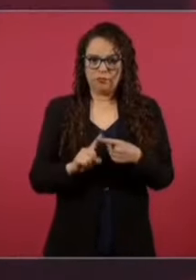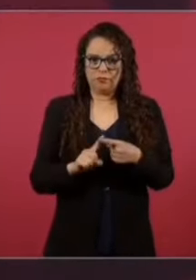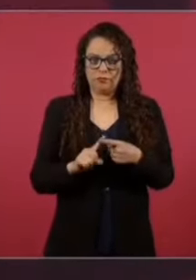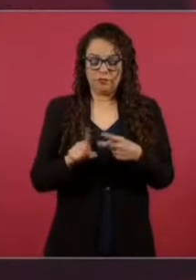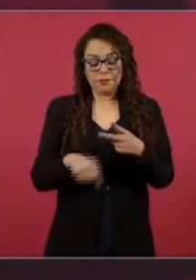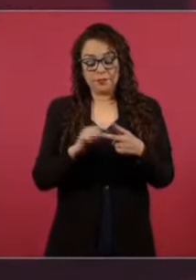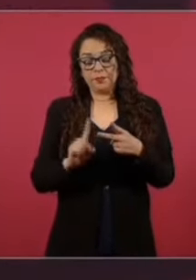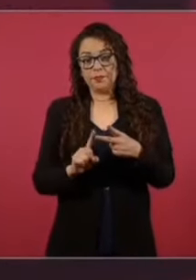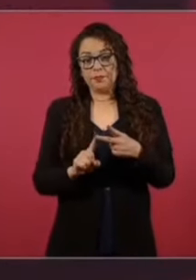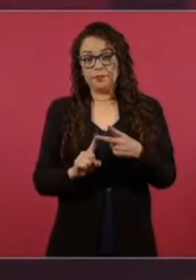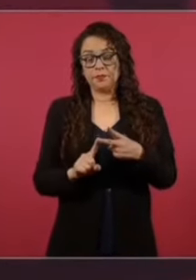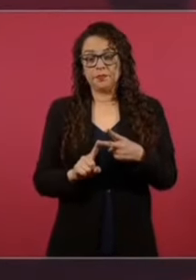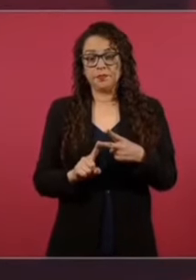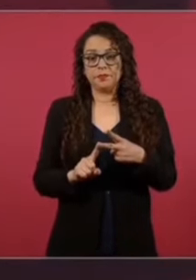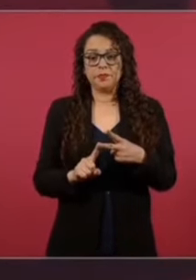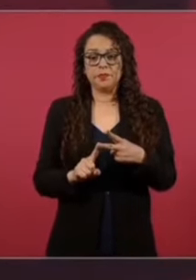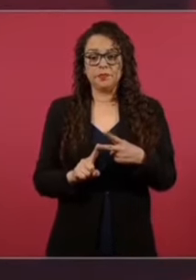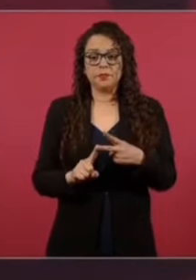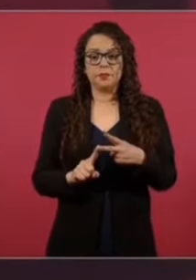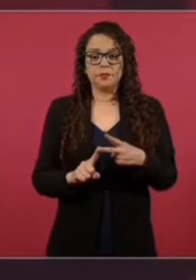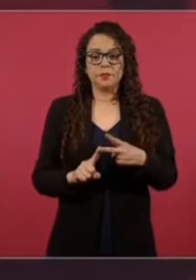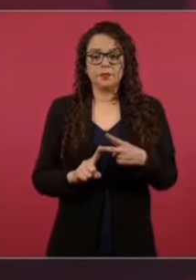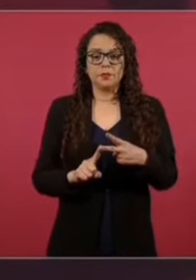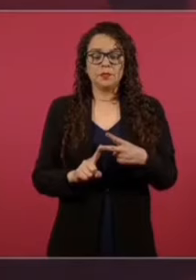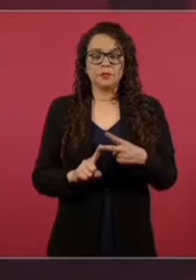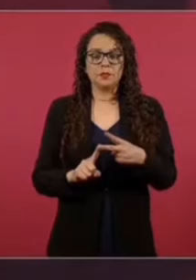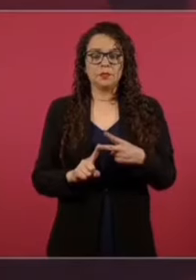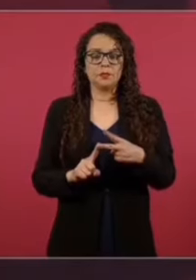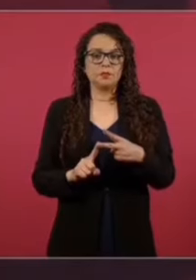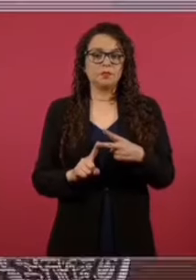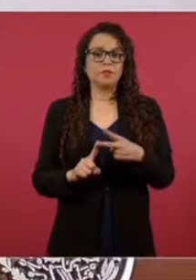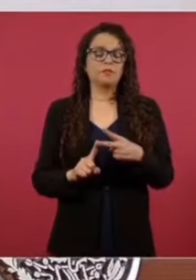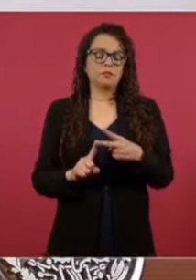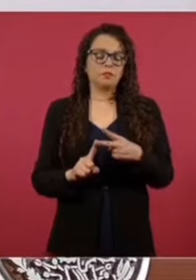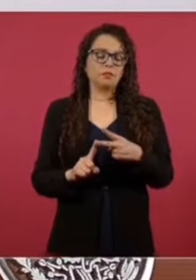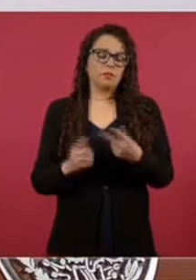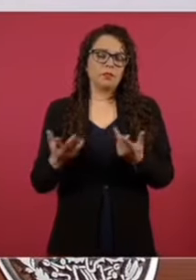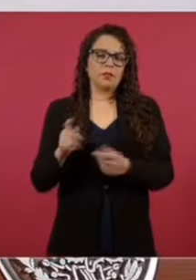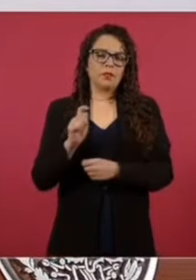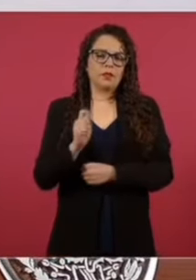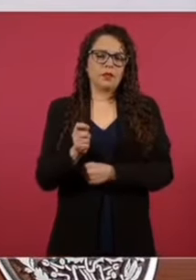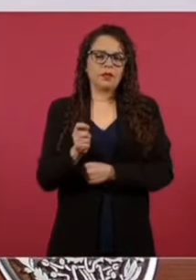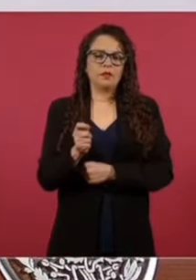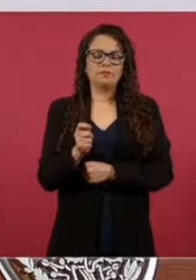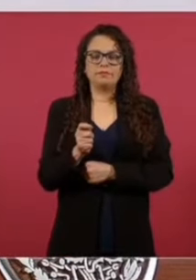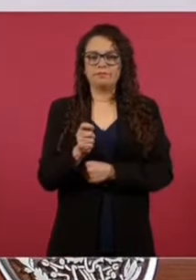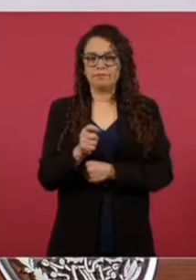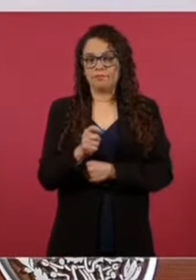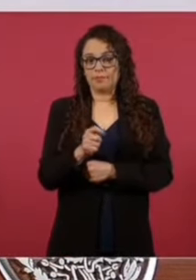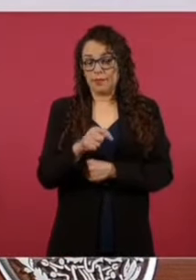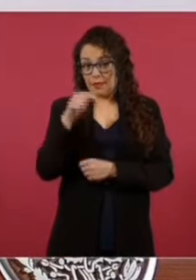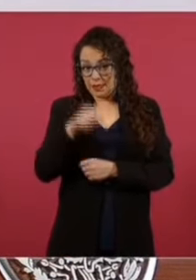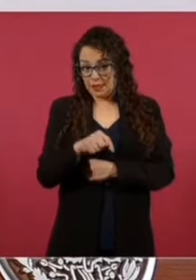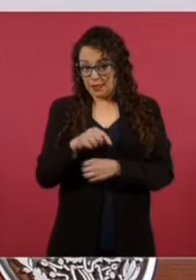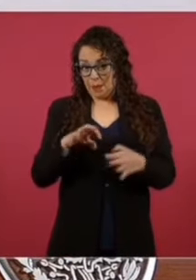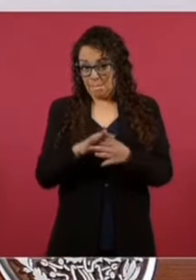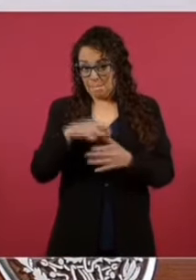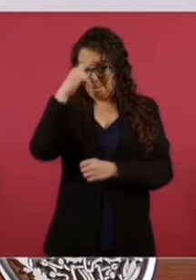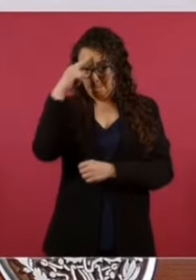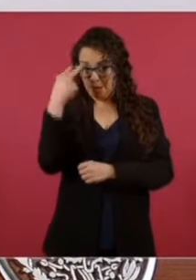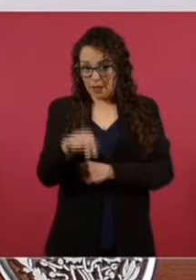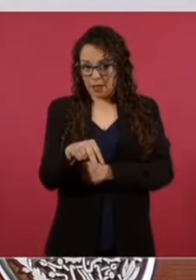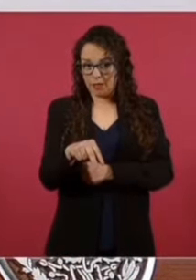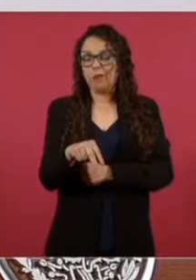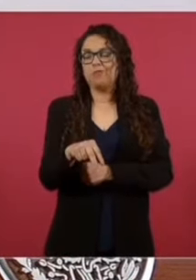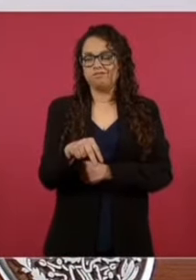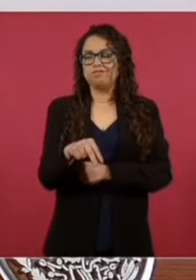Y lo segundo es que en el caso de México, por una situación muy especial, se requiere de acero,